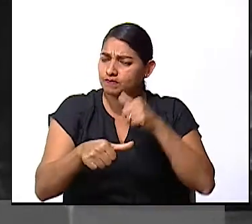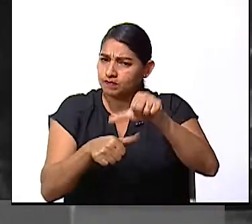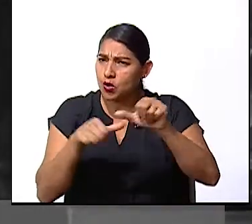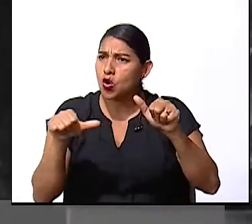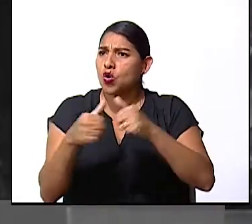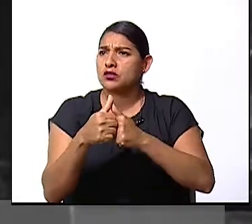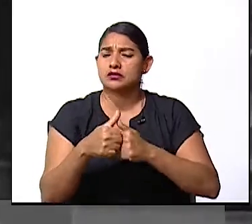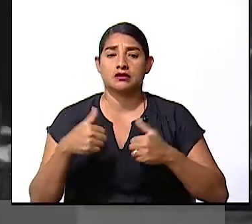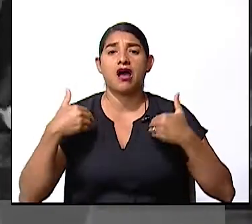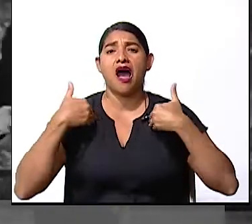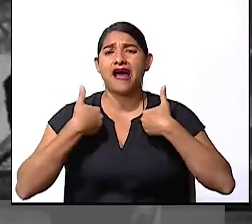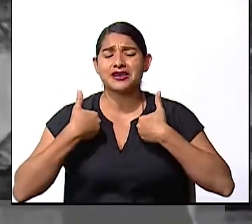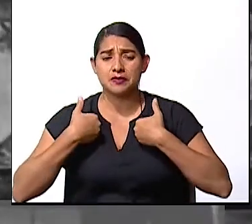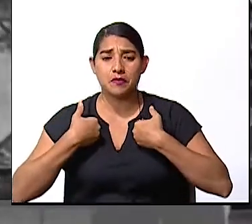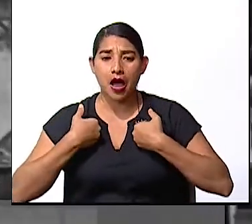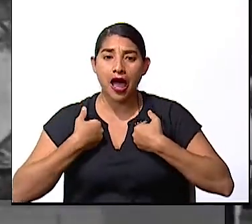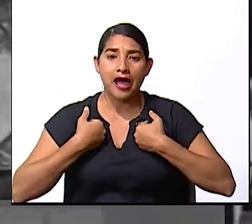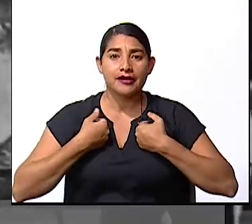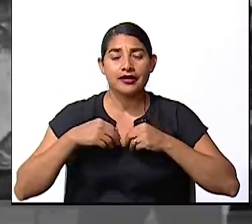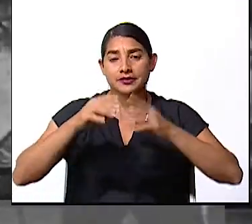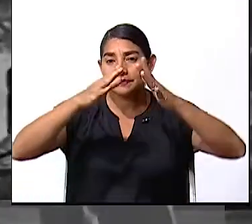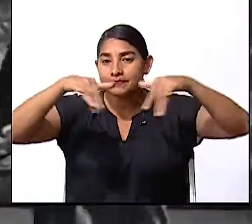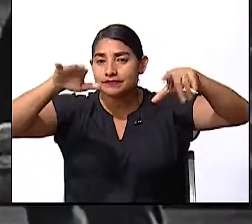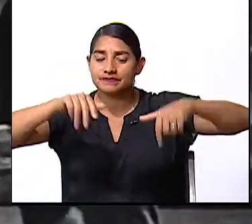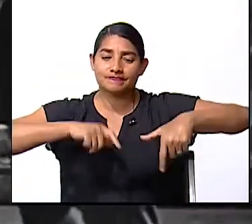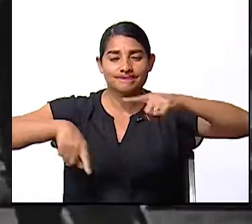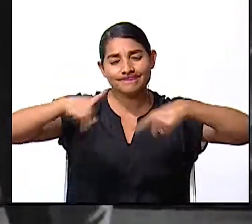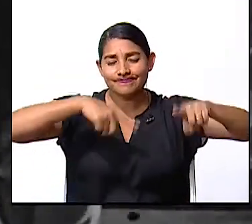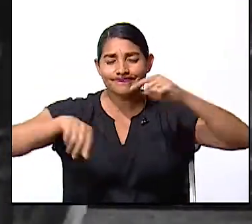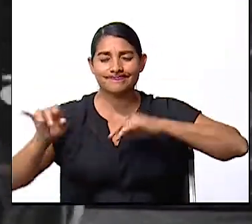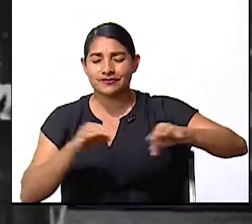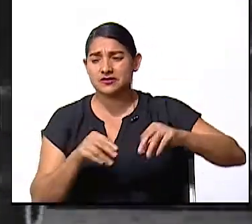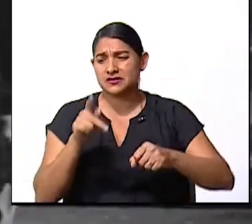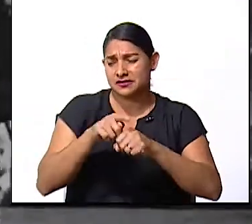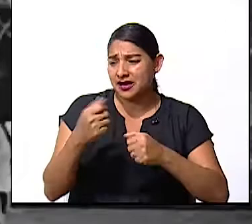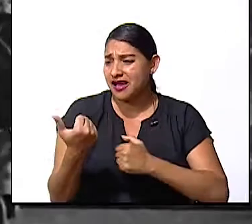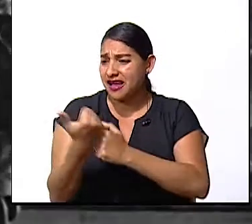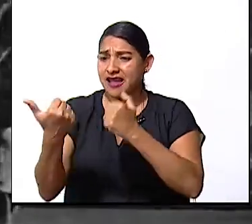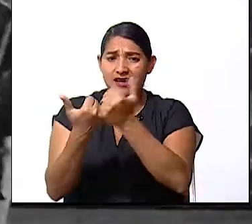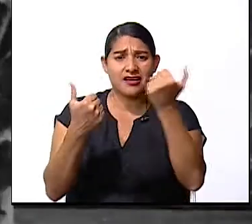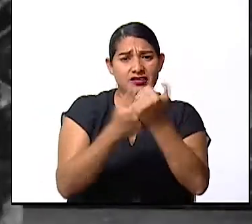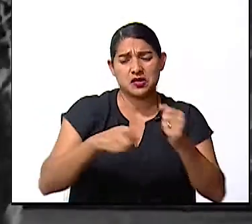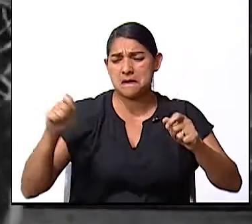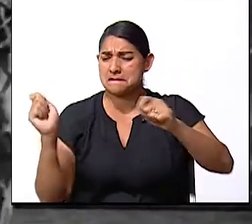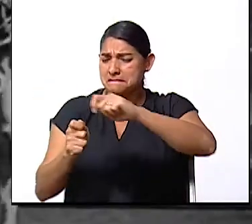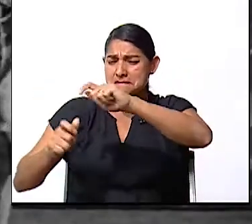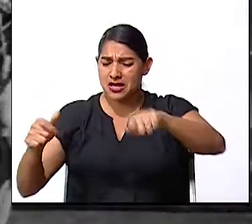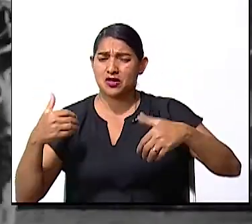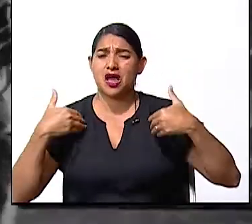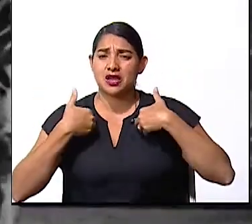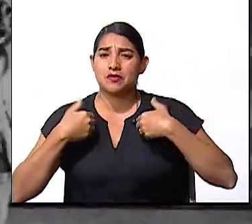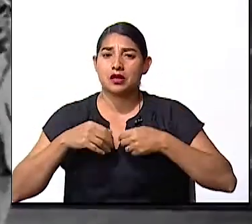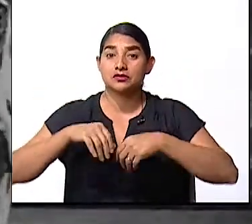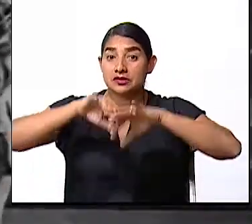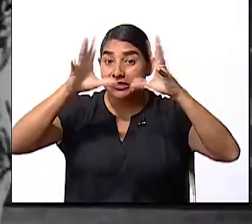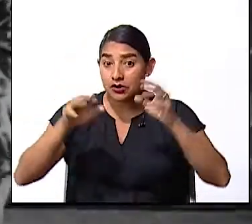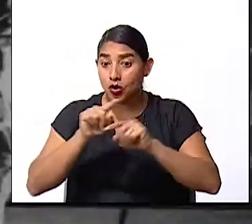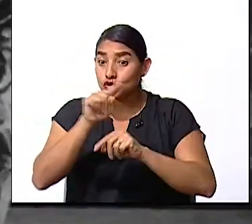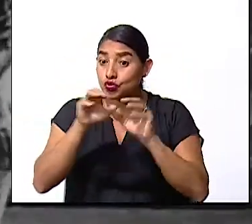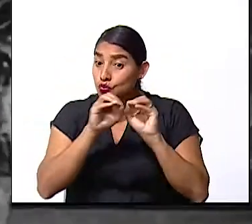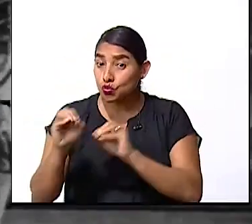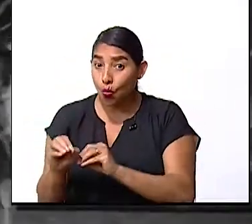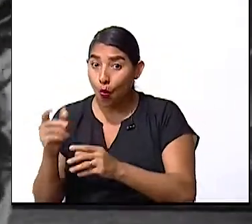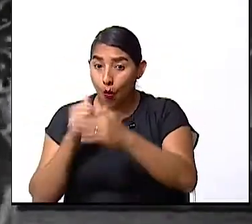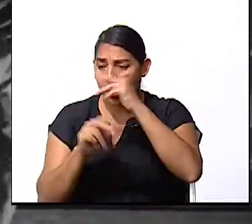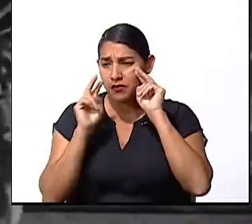abuso de animales para el entretenimiento humano. No participes ni apoyes actividades como circos, zoológicos, safaris